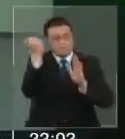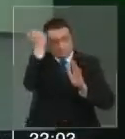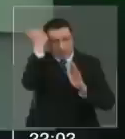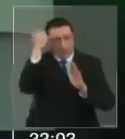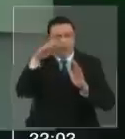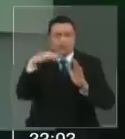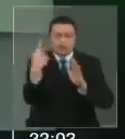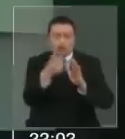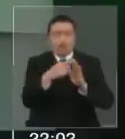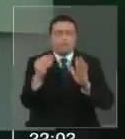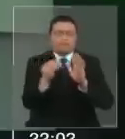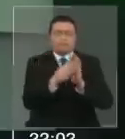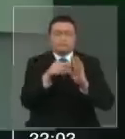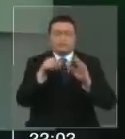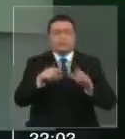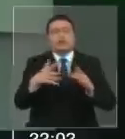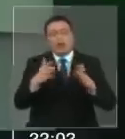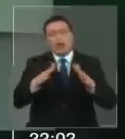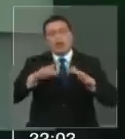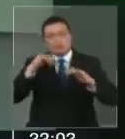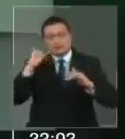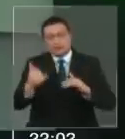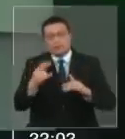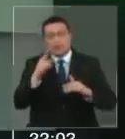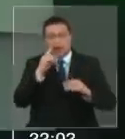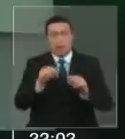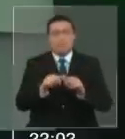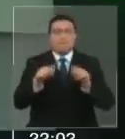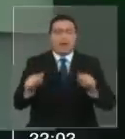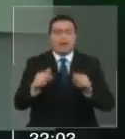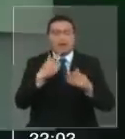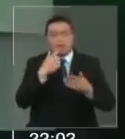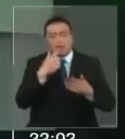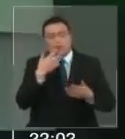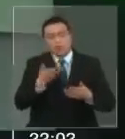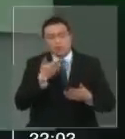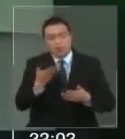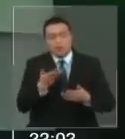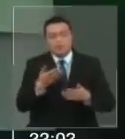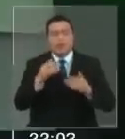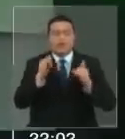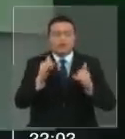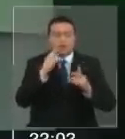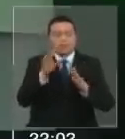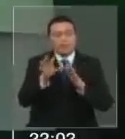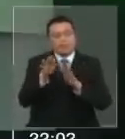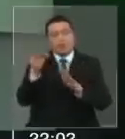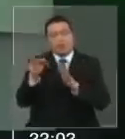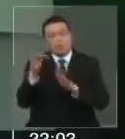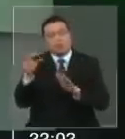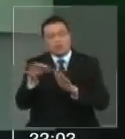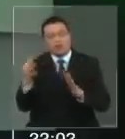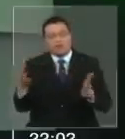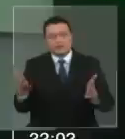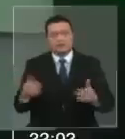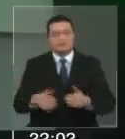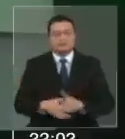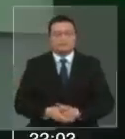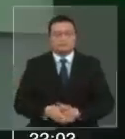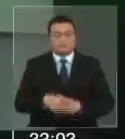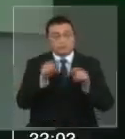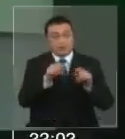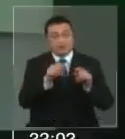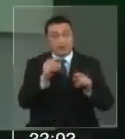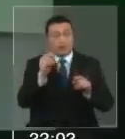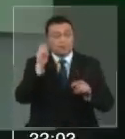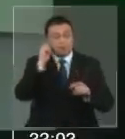conocemos y que siempre tienen más para contarnos y para ir descubriendo. A esta mujer